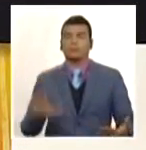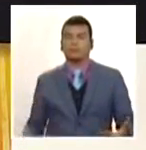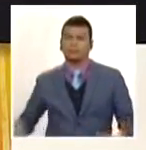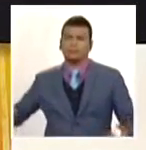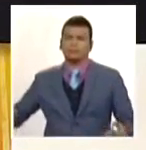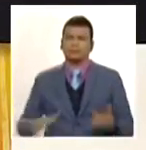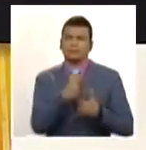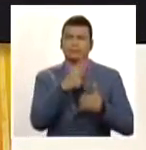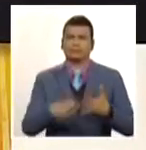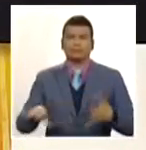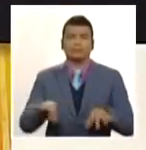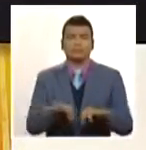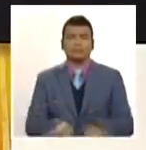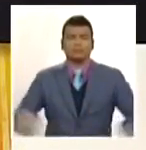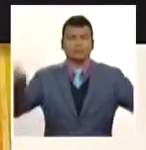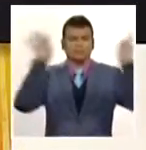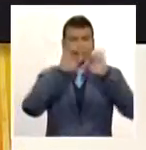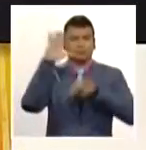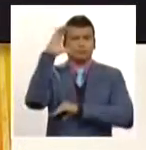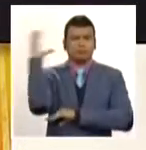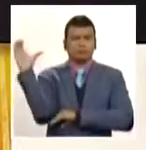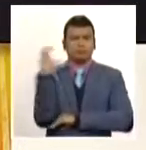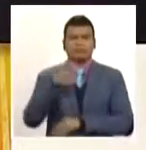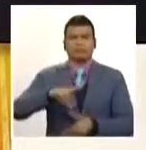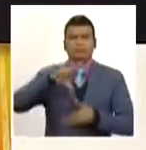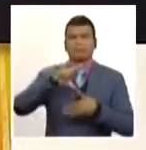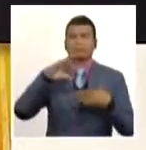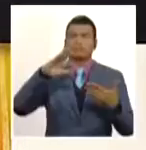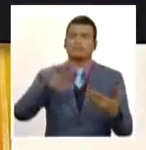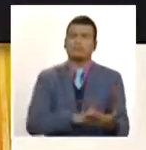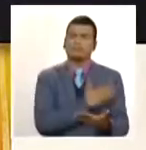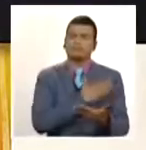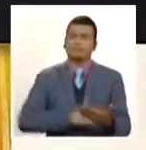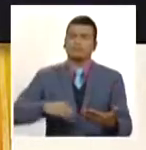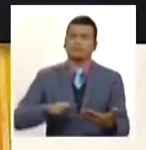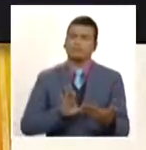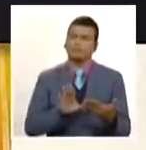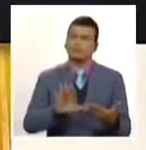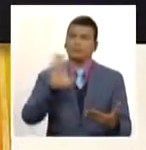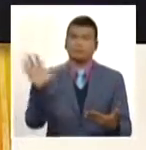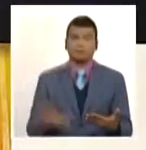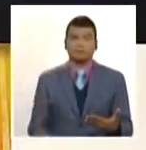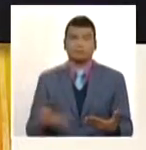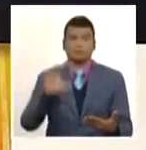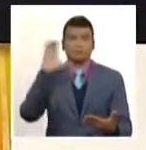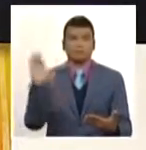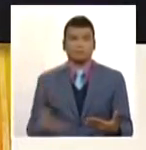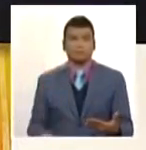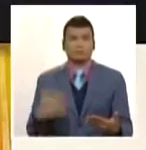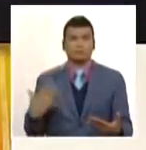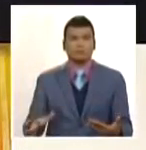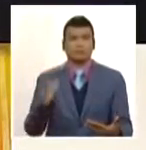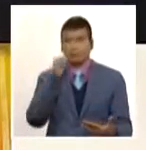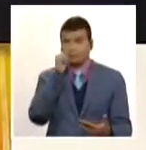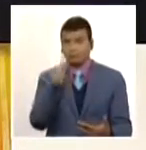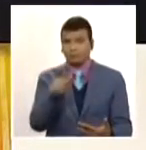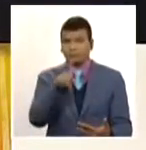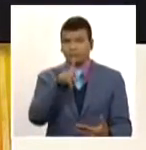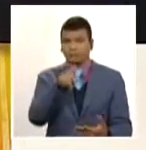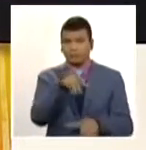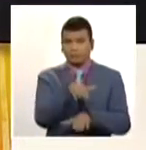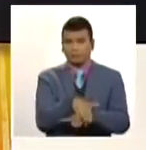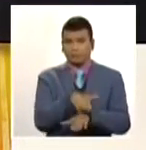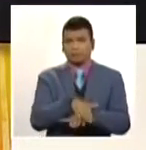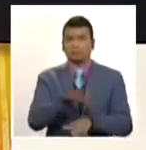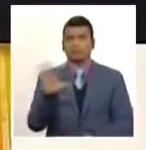más importante de Colombia y de Latinoamérica, la fiesta de música del Pacífico. Así que mañana desde las 6 de la